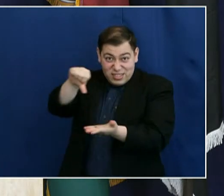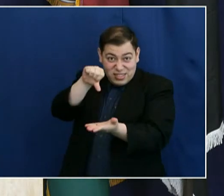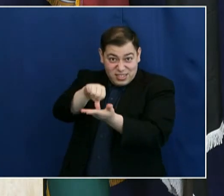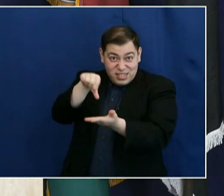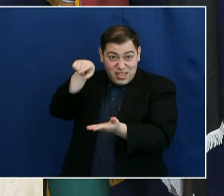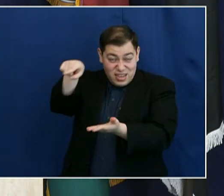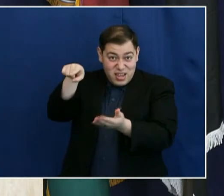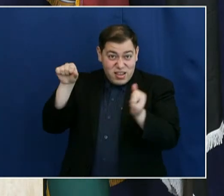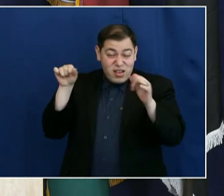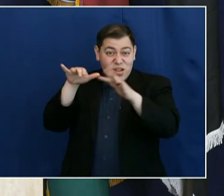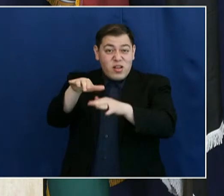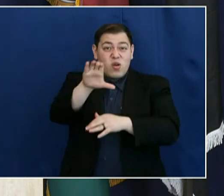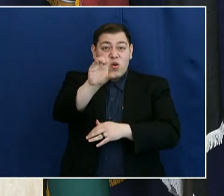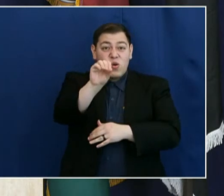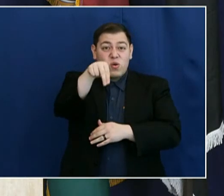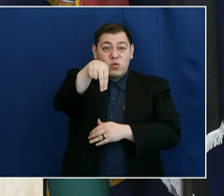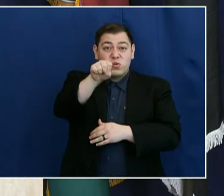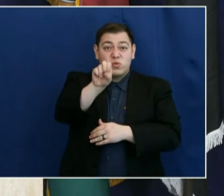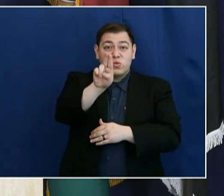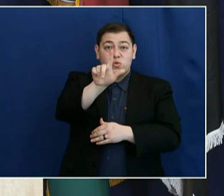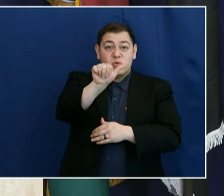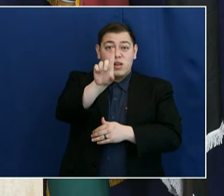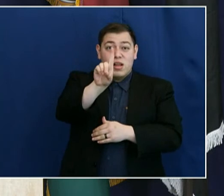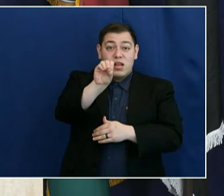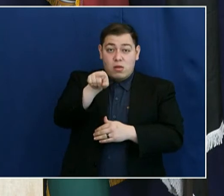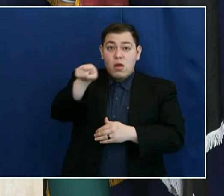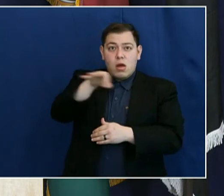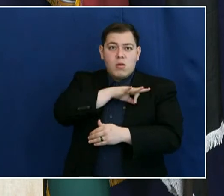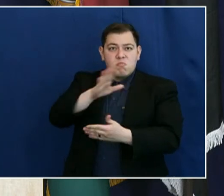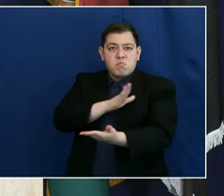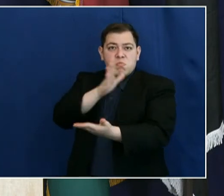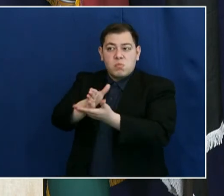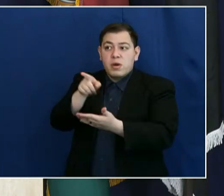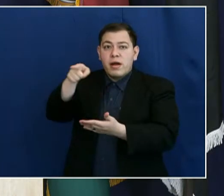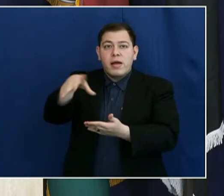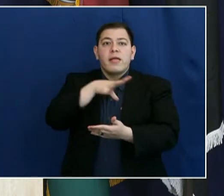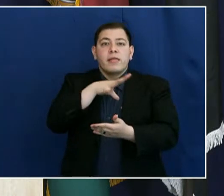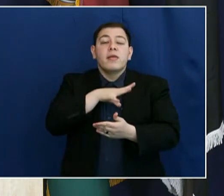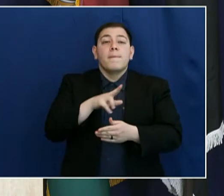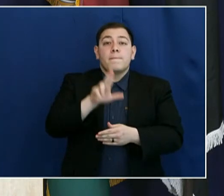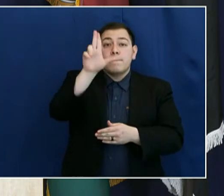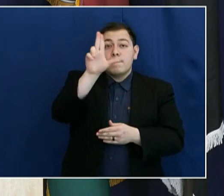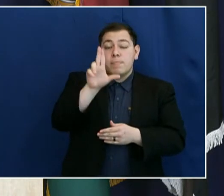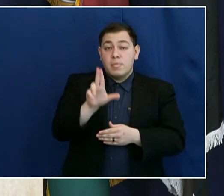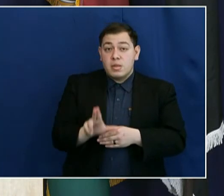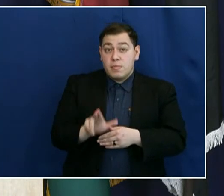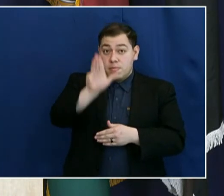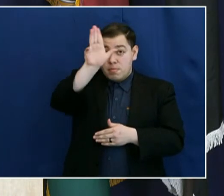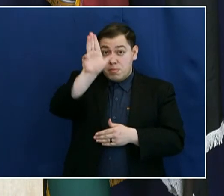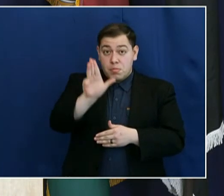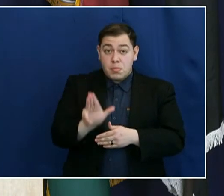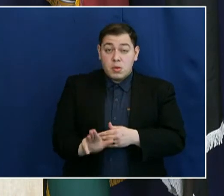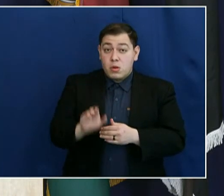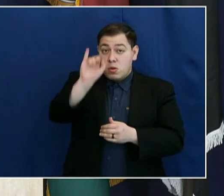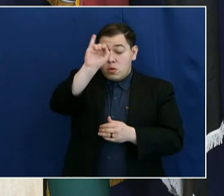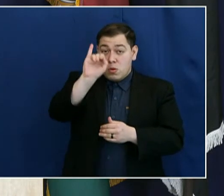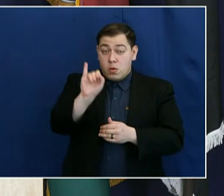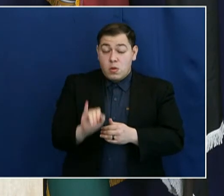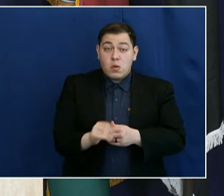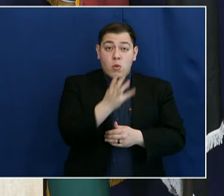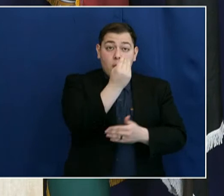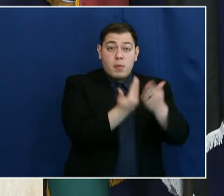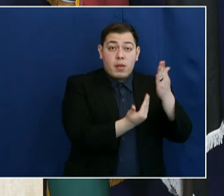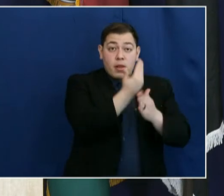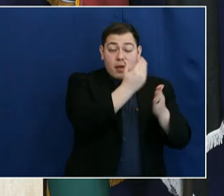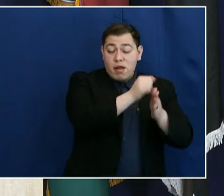de hoy, miércoles 24 de marzo, el centro de vacunaciones estará abierto todos los martes, miércoles y jueves de las 9:30